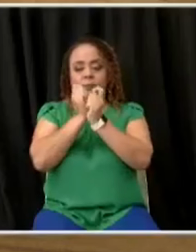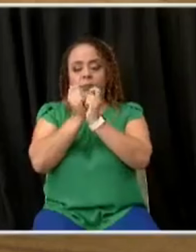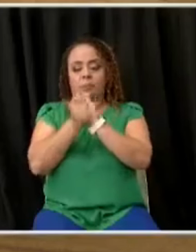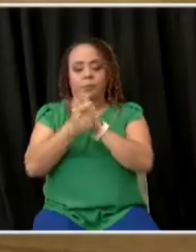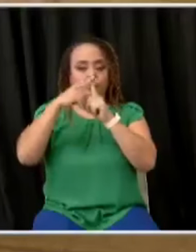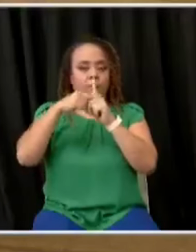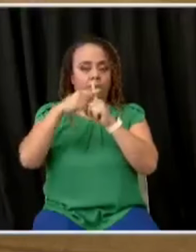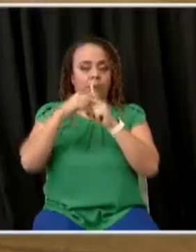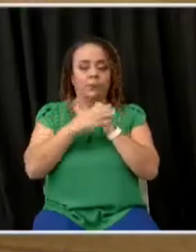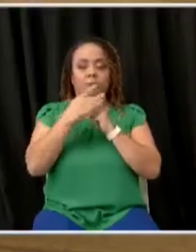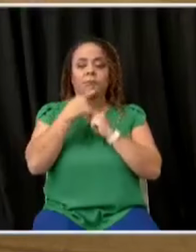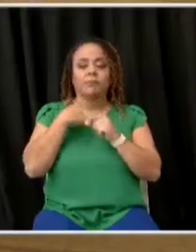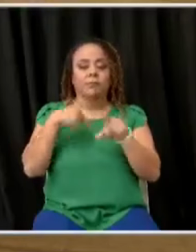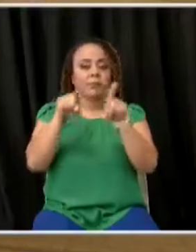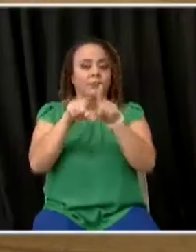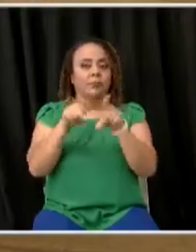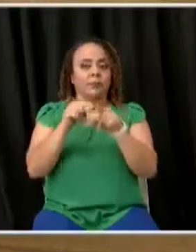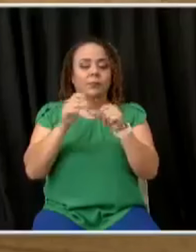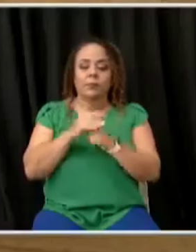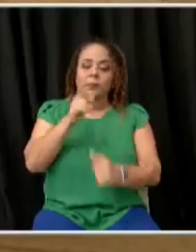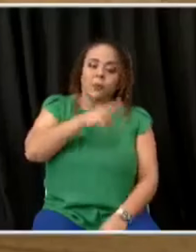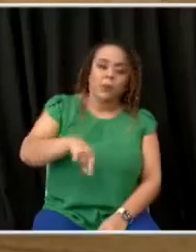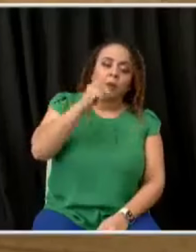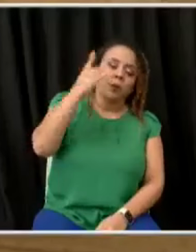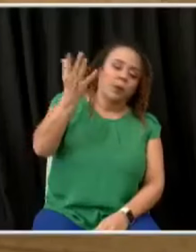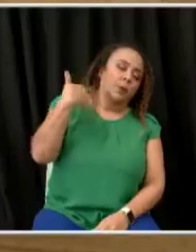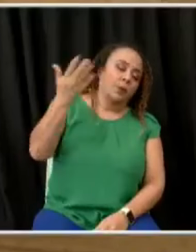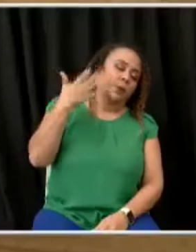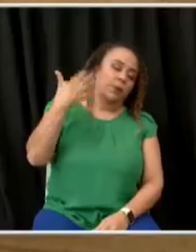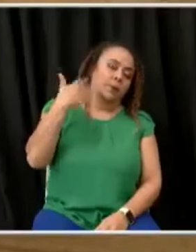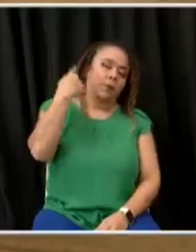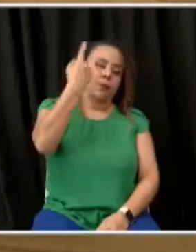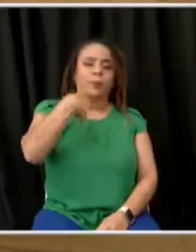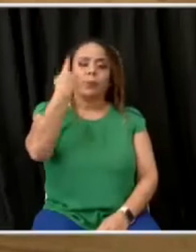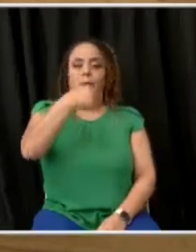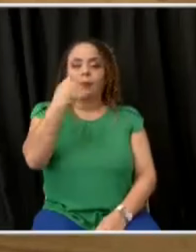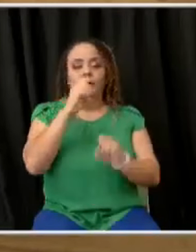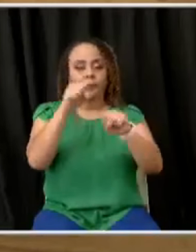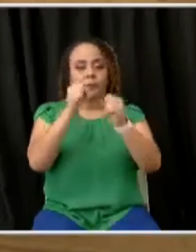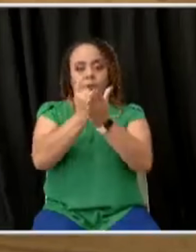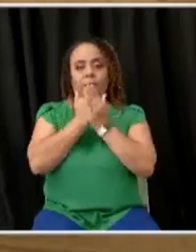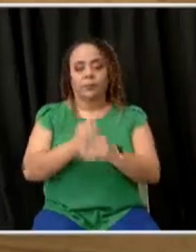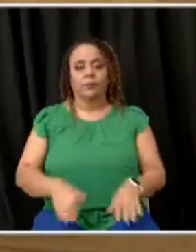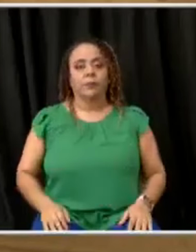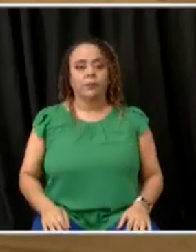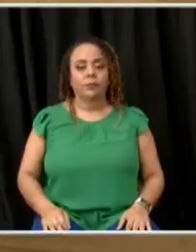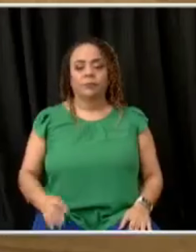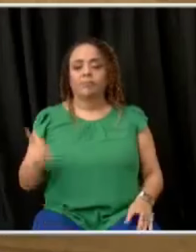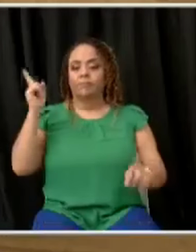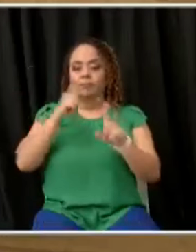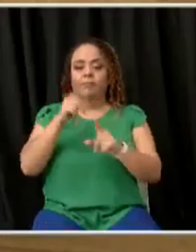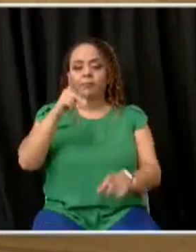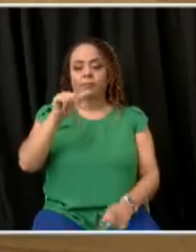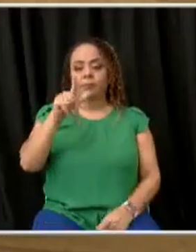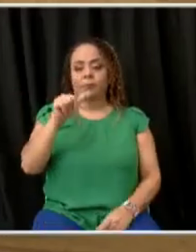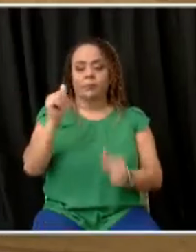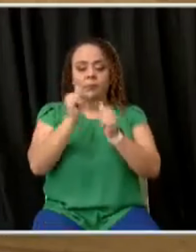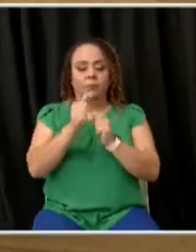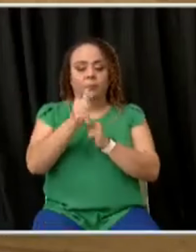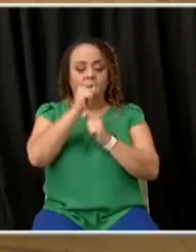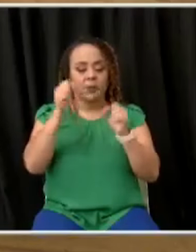temperatura. Nos dijo que hasta ponerle un ventilador al frente puede ayudar. Hasta una pila con agua con